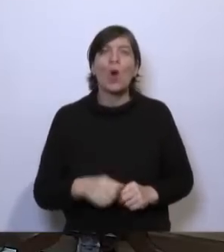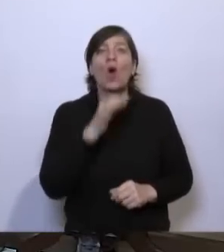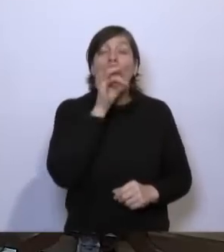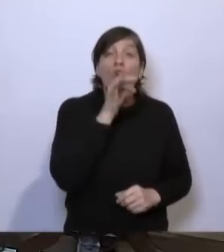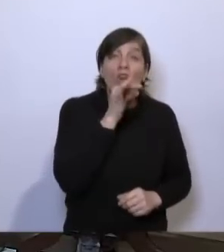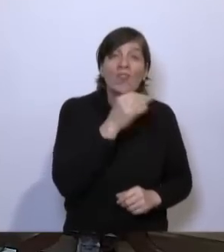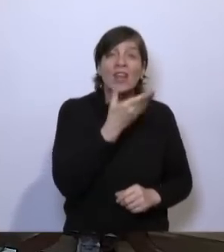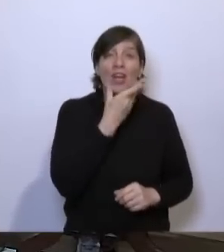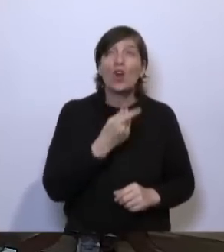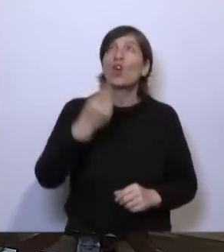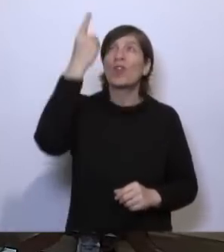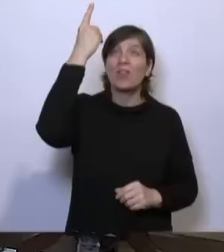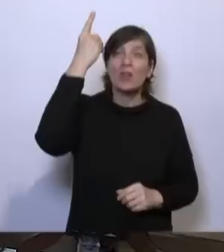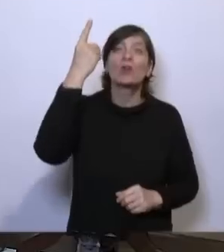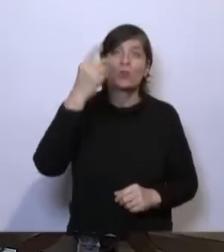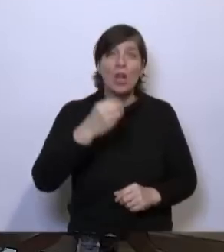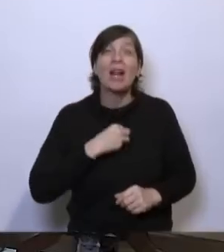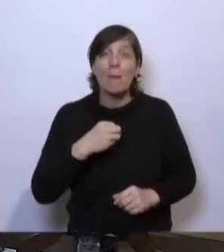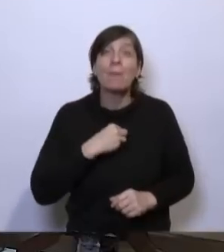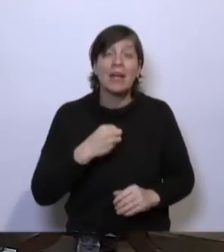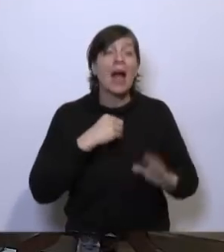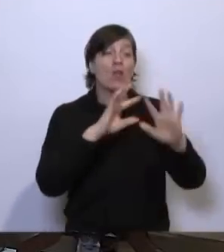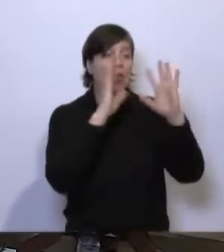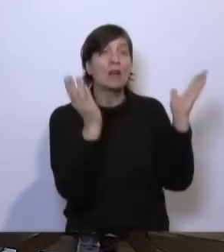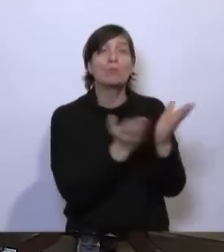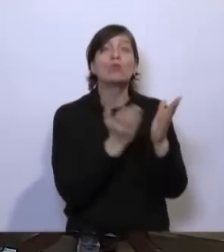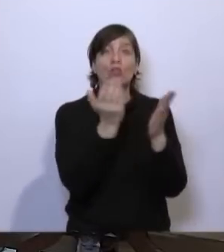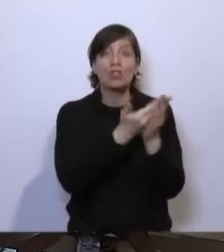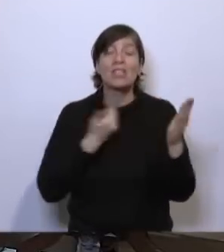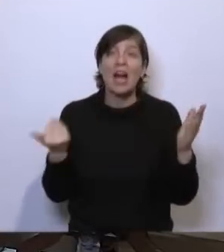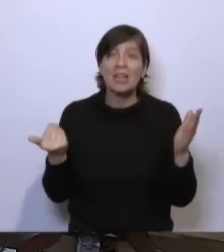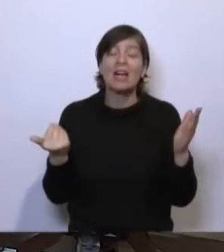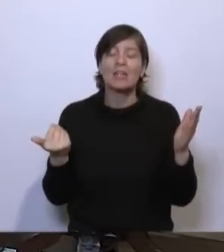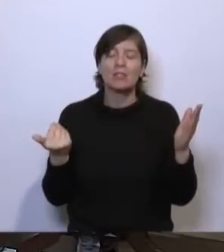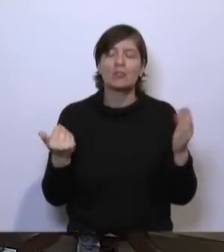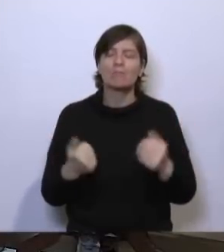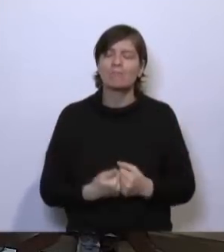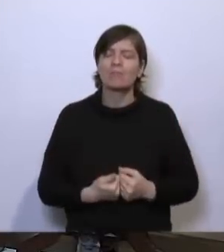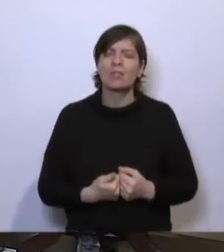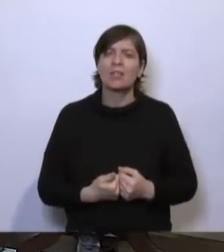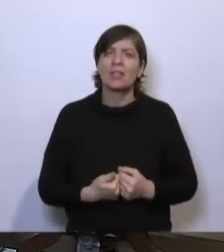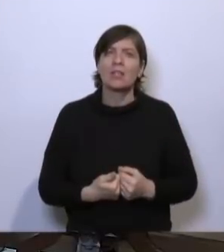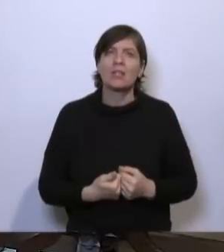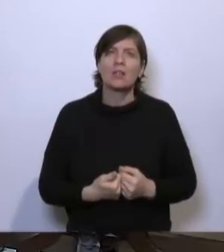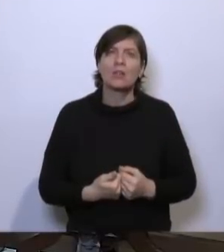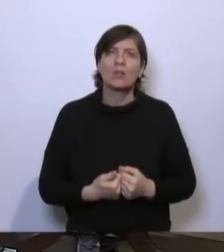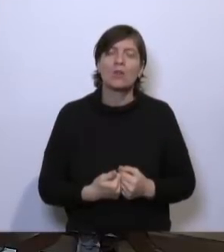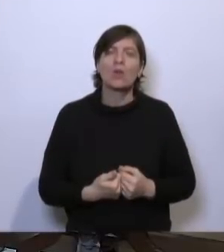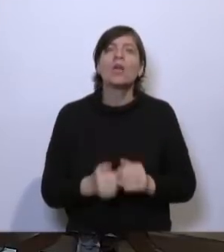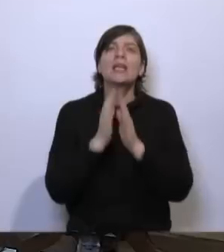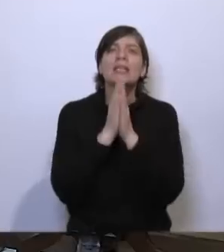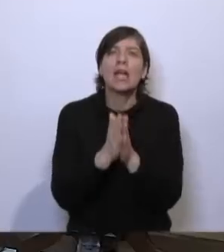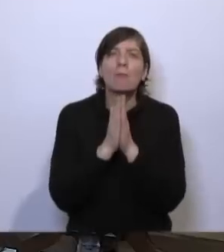nosotros. Cordero de Dios que quitas el pecado de este